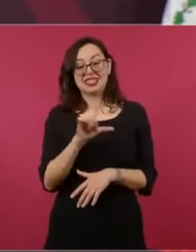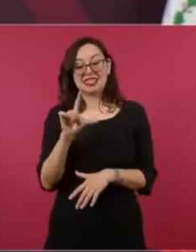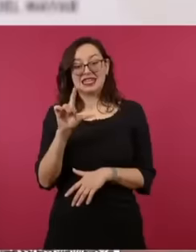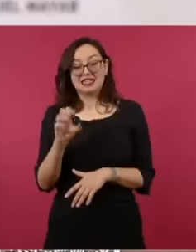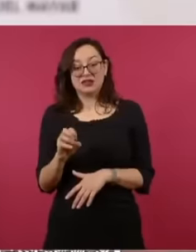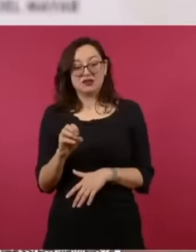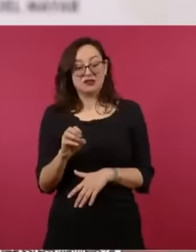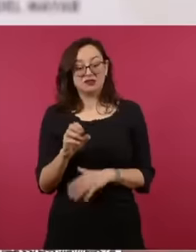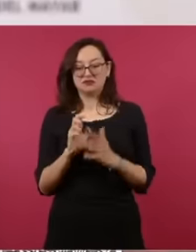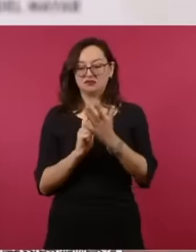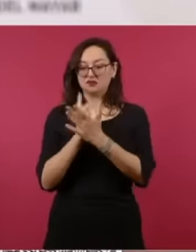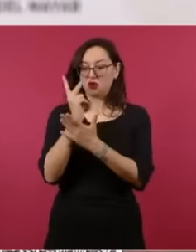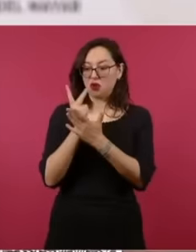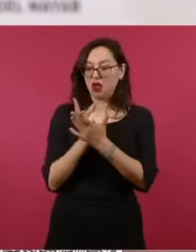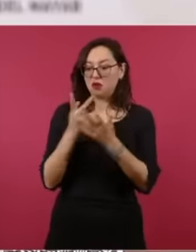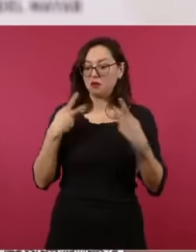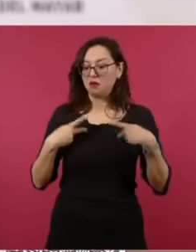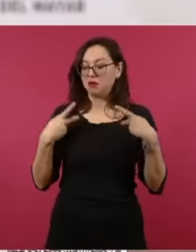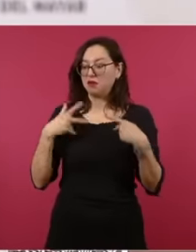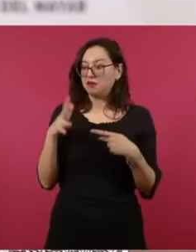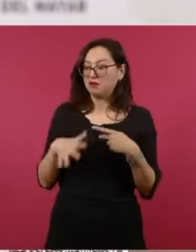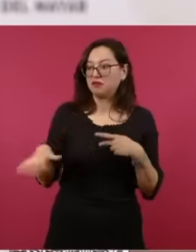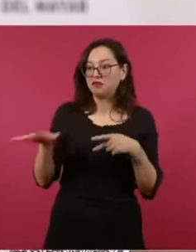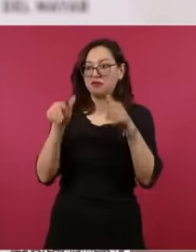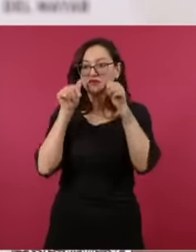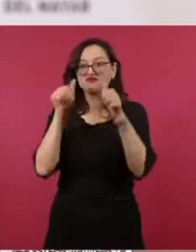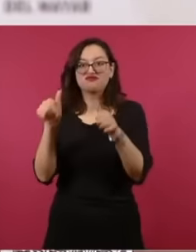reformaron la Constitución, el artículo cuarto,